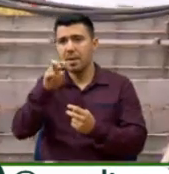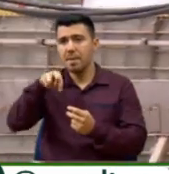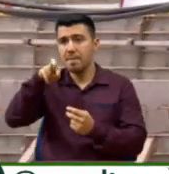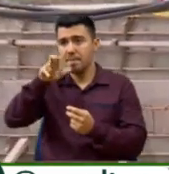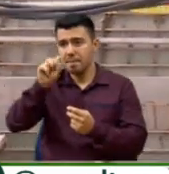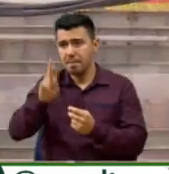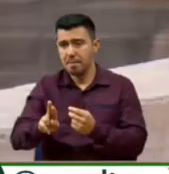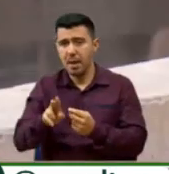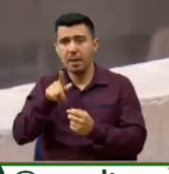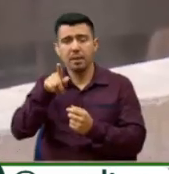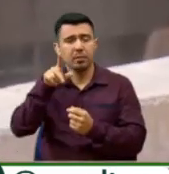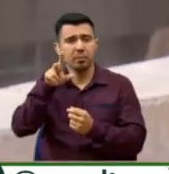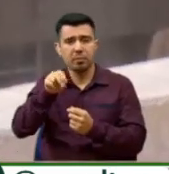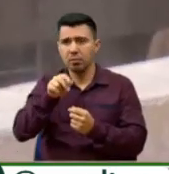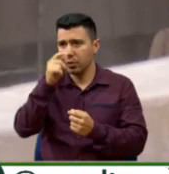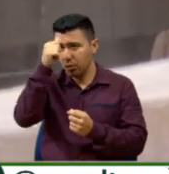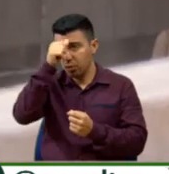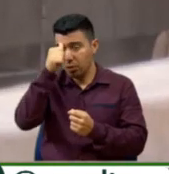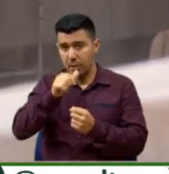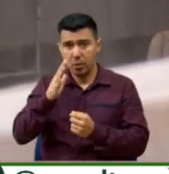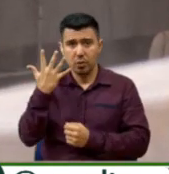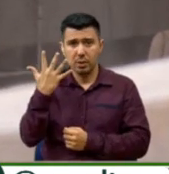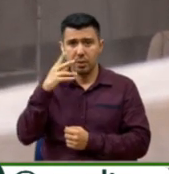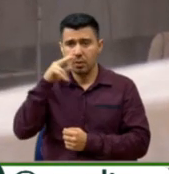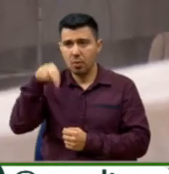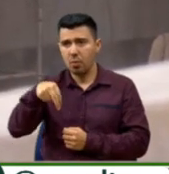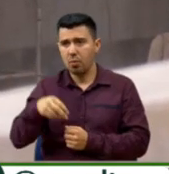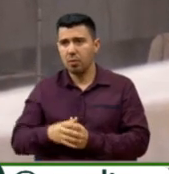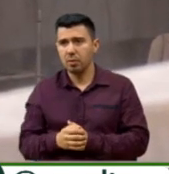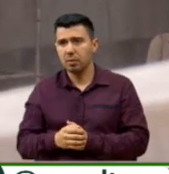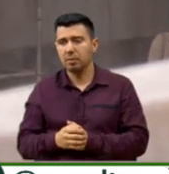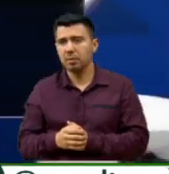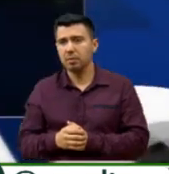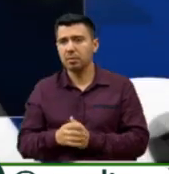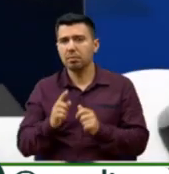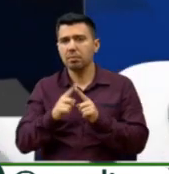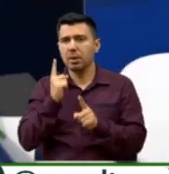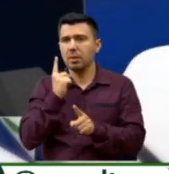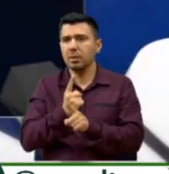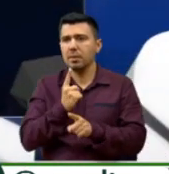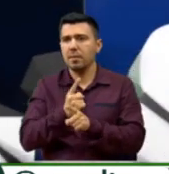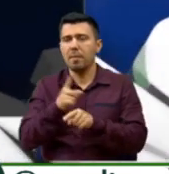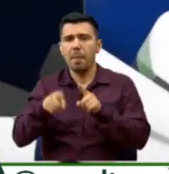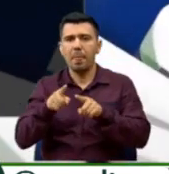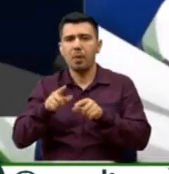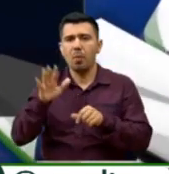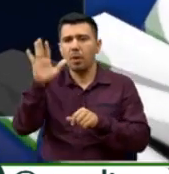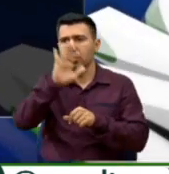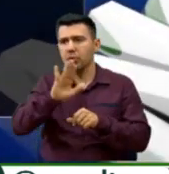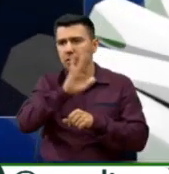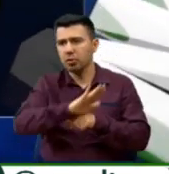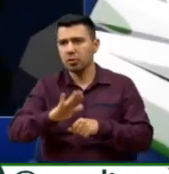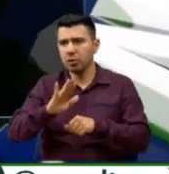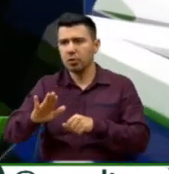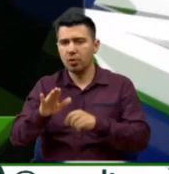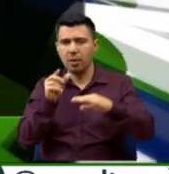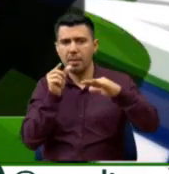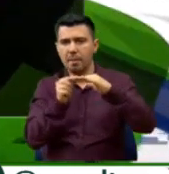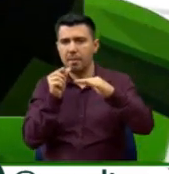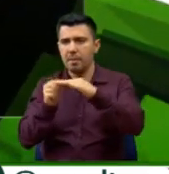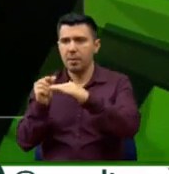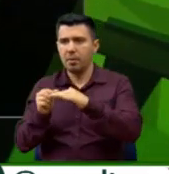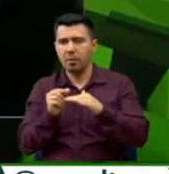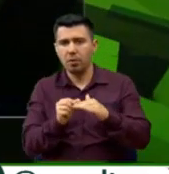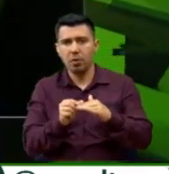el día domingo 5 de junio. Pero exactamente, ¿en qué zona se aplicará el pico y placa? Desde la